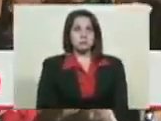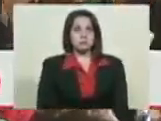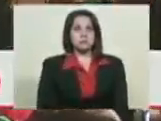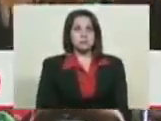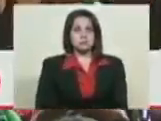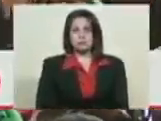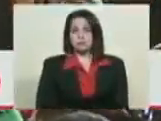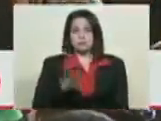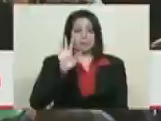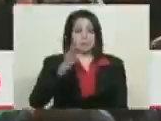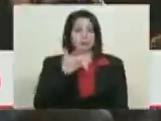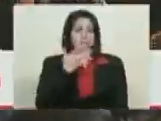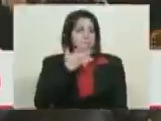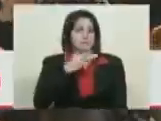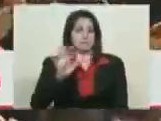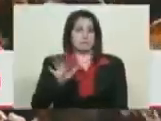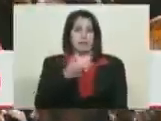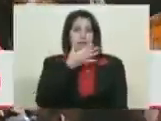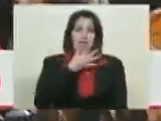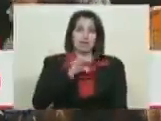Así de sencillo.